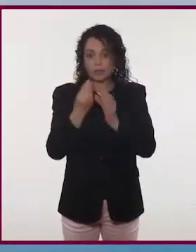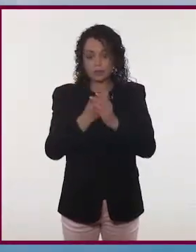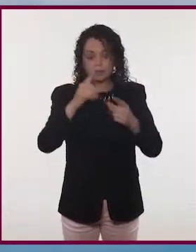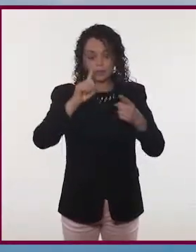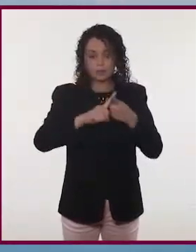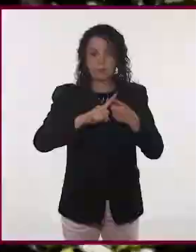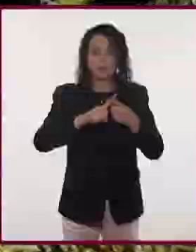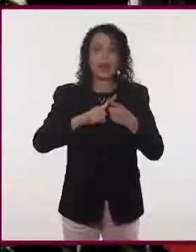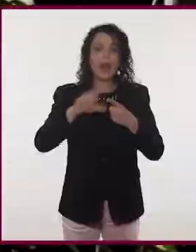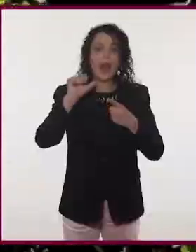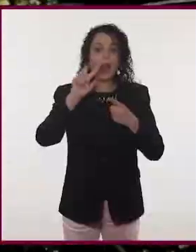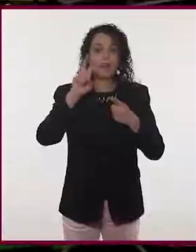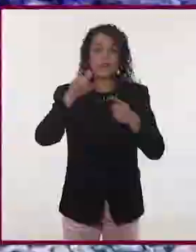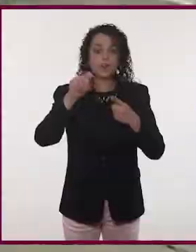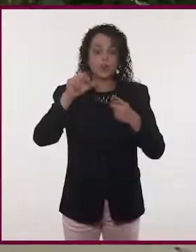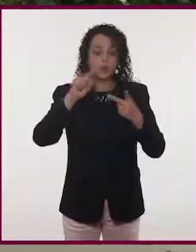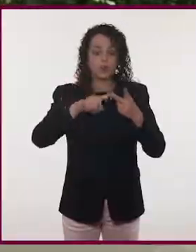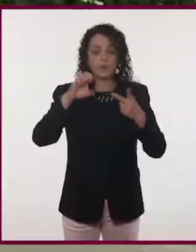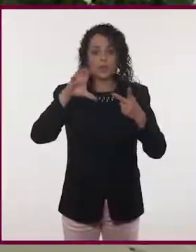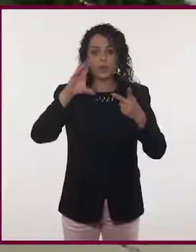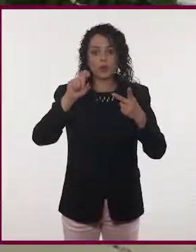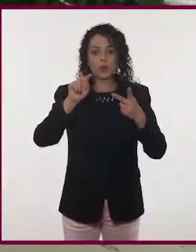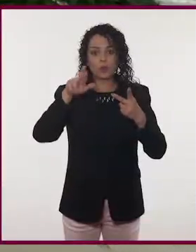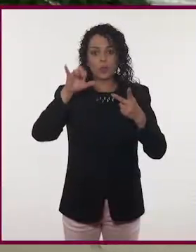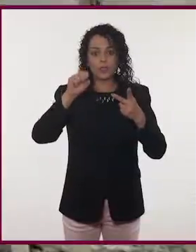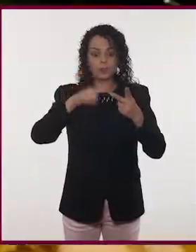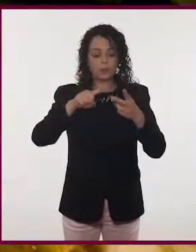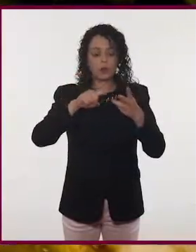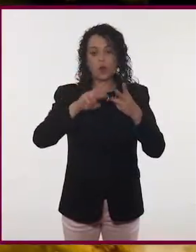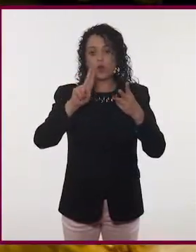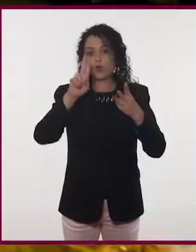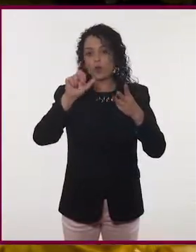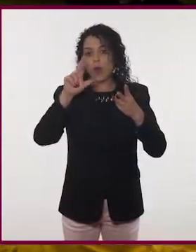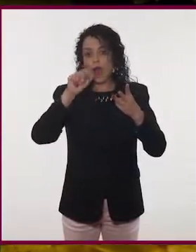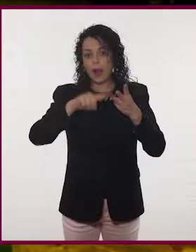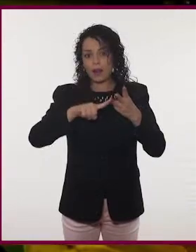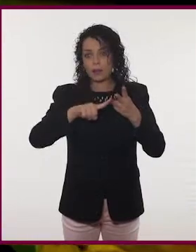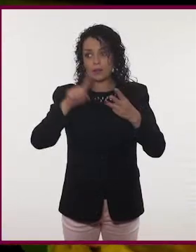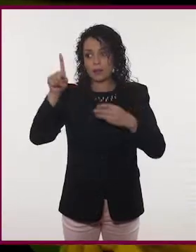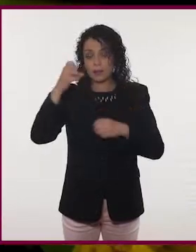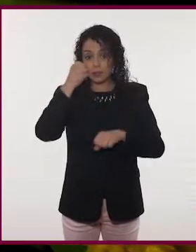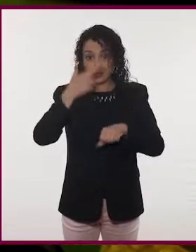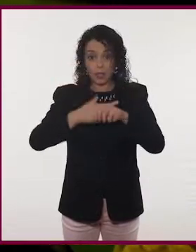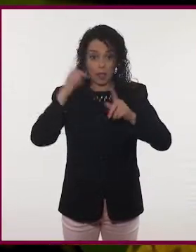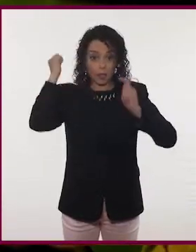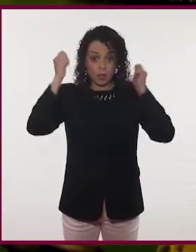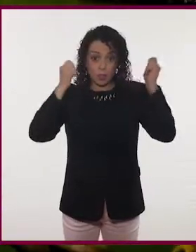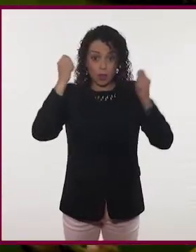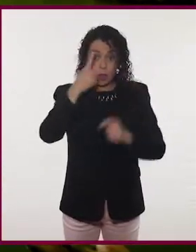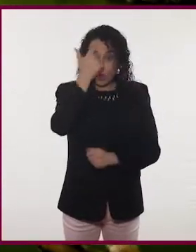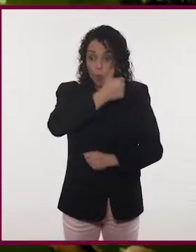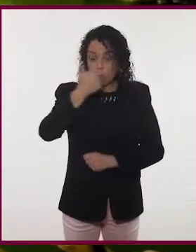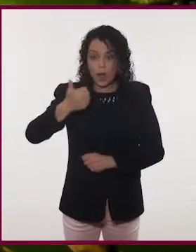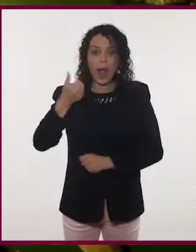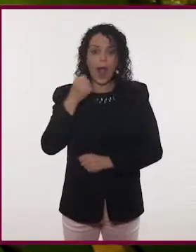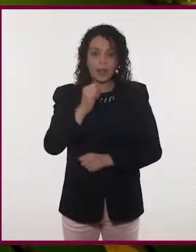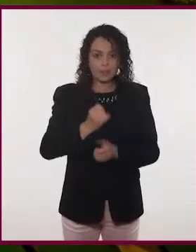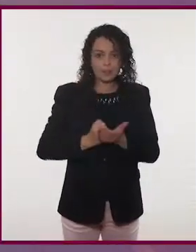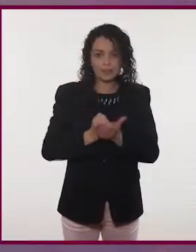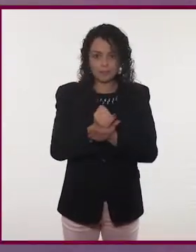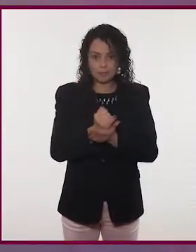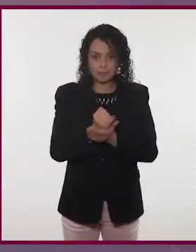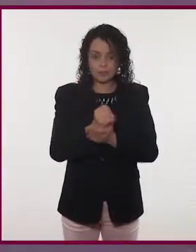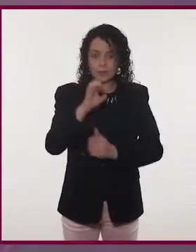de aventura, ecoturismo y turismo rural. La Secretaría de Turismo define así a cada uno.